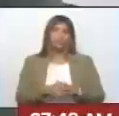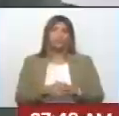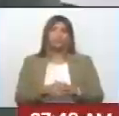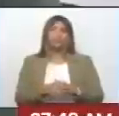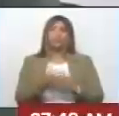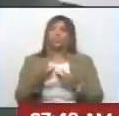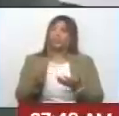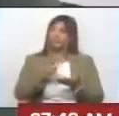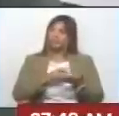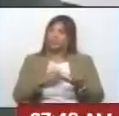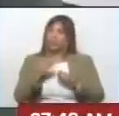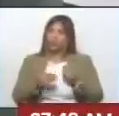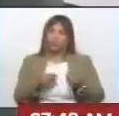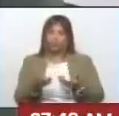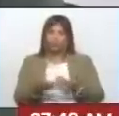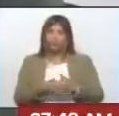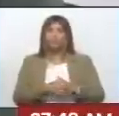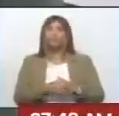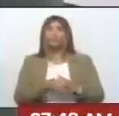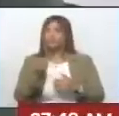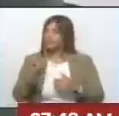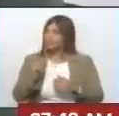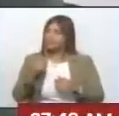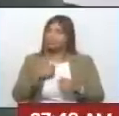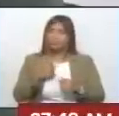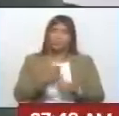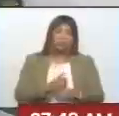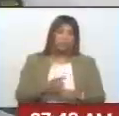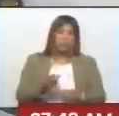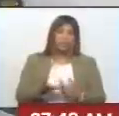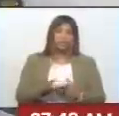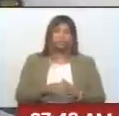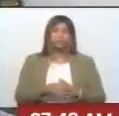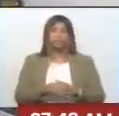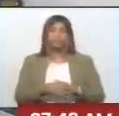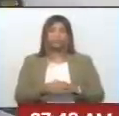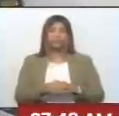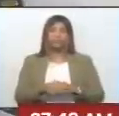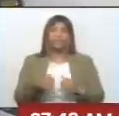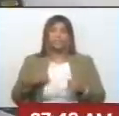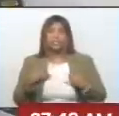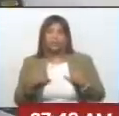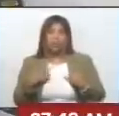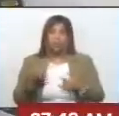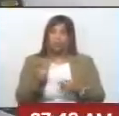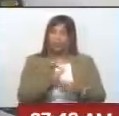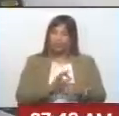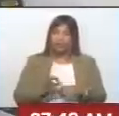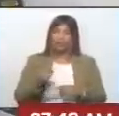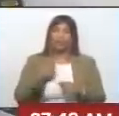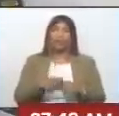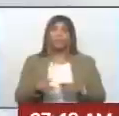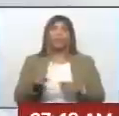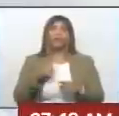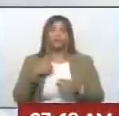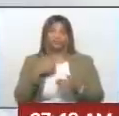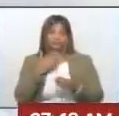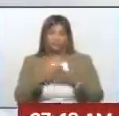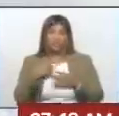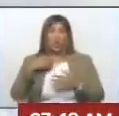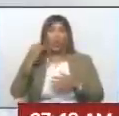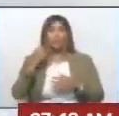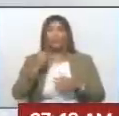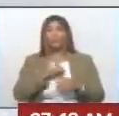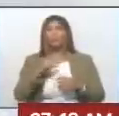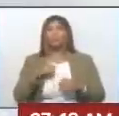lectura le da usted como...? Sin pretender inquietar a nadie, permíteme dar una opinión muy